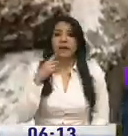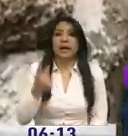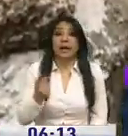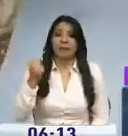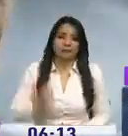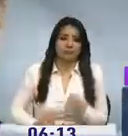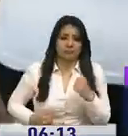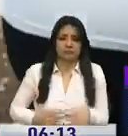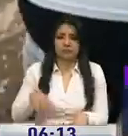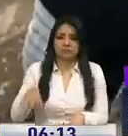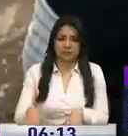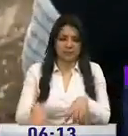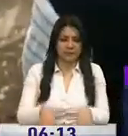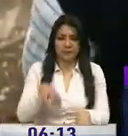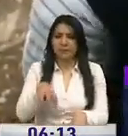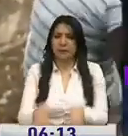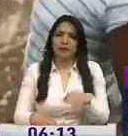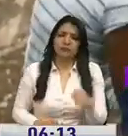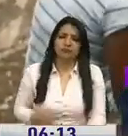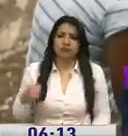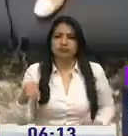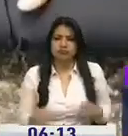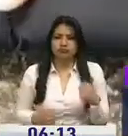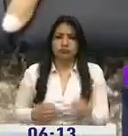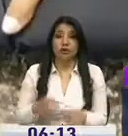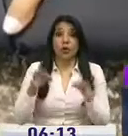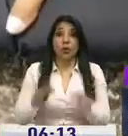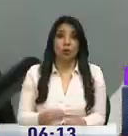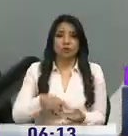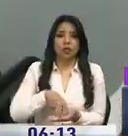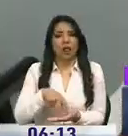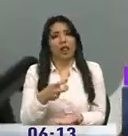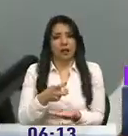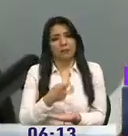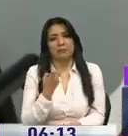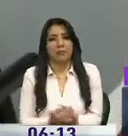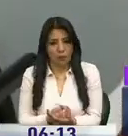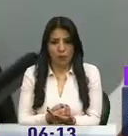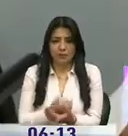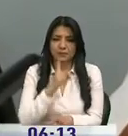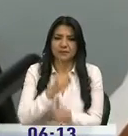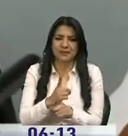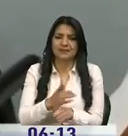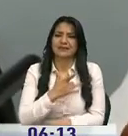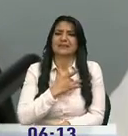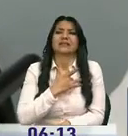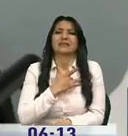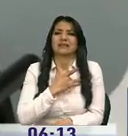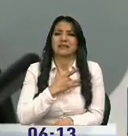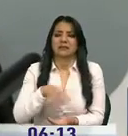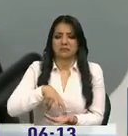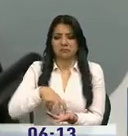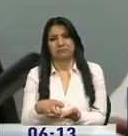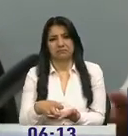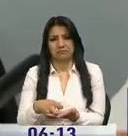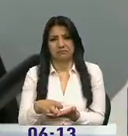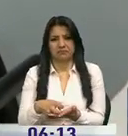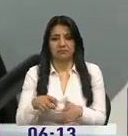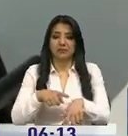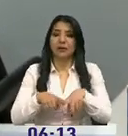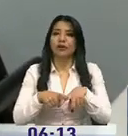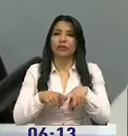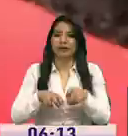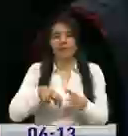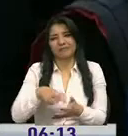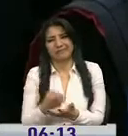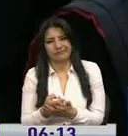muchas piedras por ahí, hice mal una de esas. Y entonces cuando yo sentí que la rótula de la rodilla se me viró a